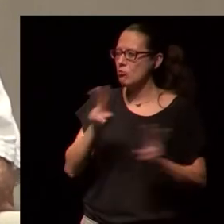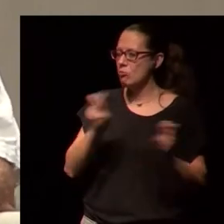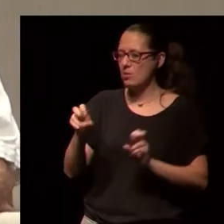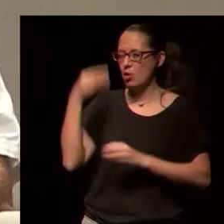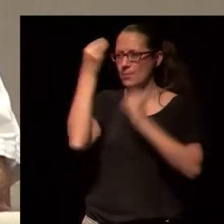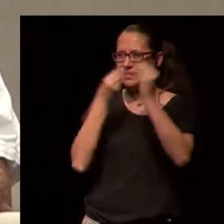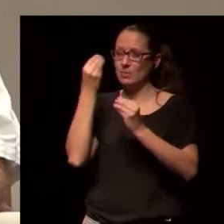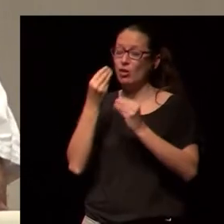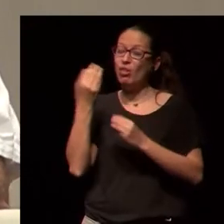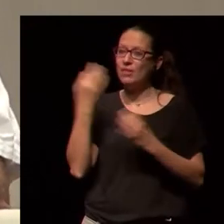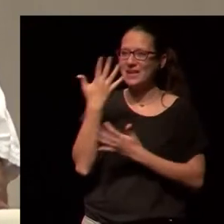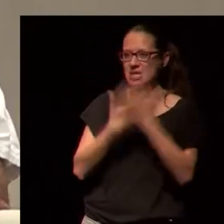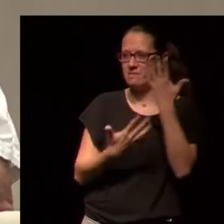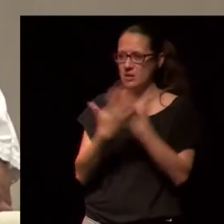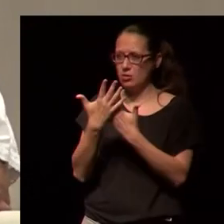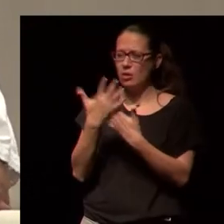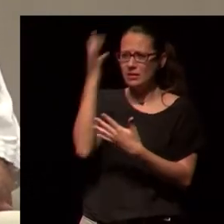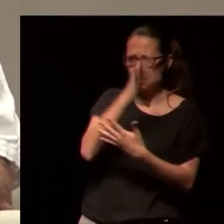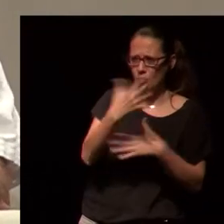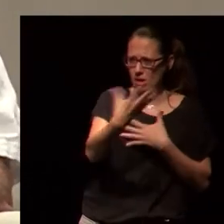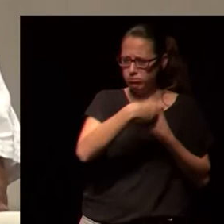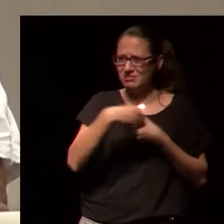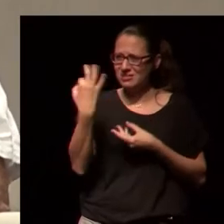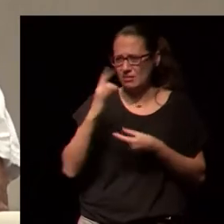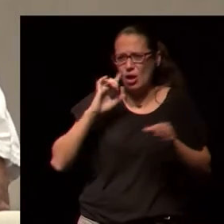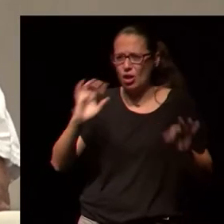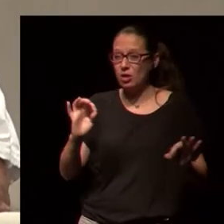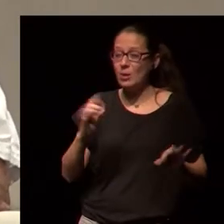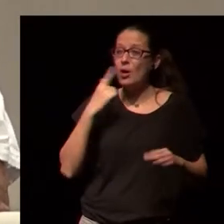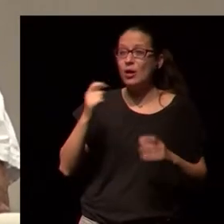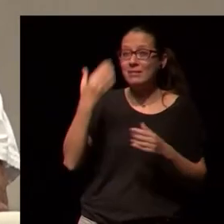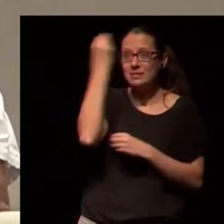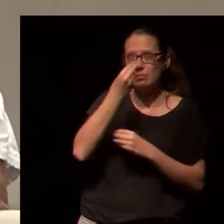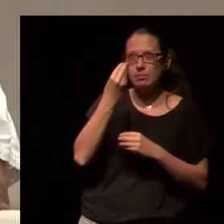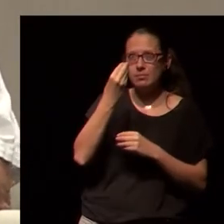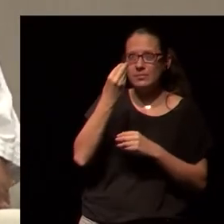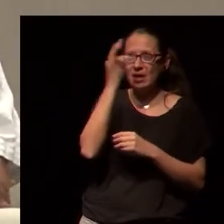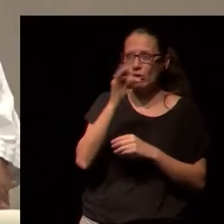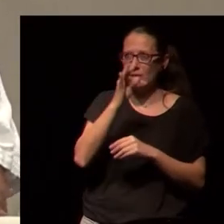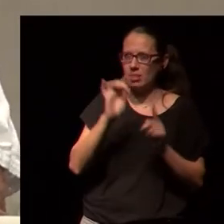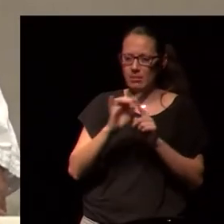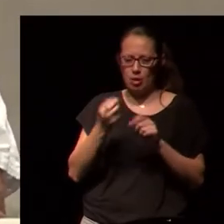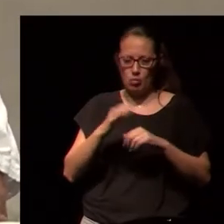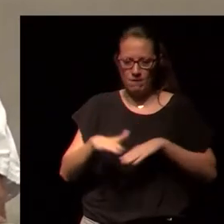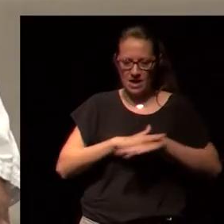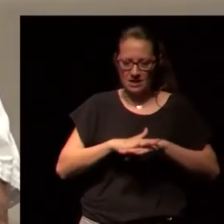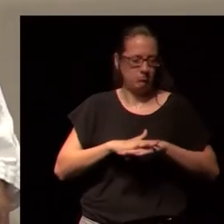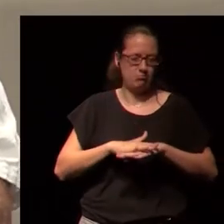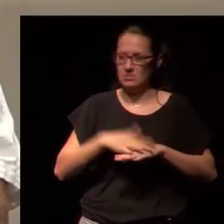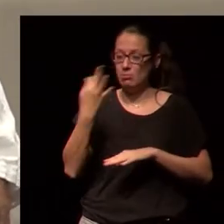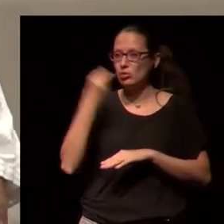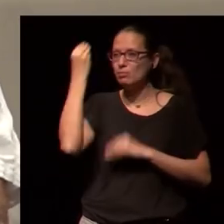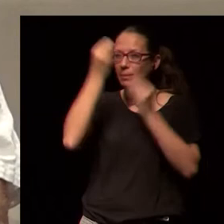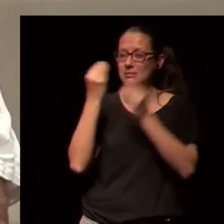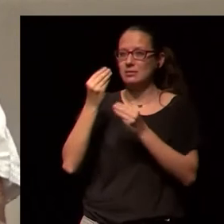híbrido que incluya la teoría, claro que sí, pero esta no sería la plataforma. Tendremos que pensar en la observación